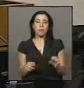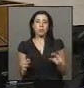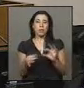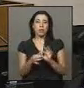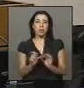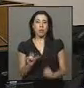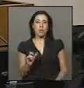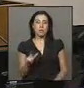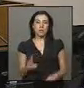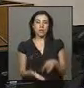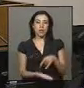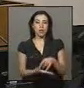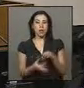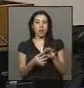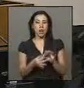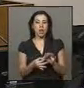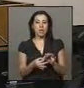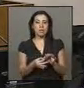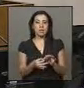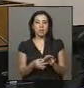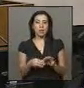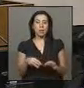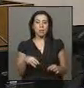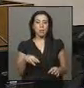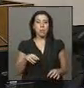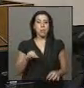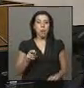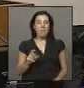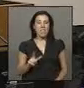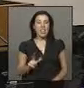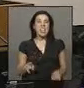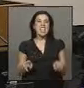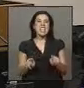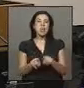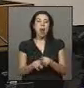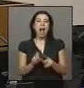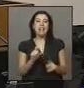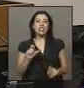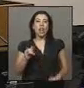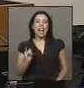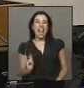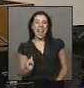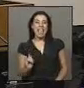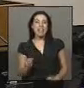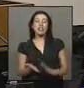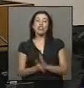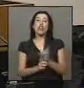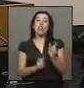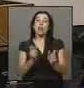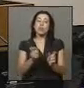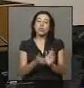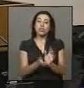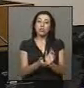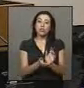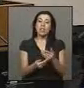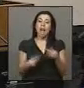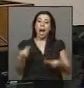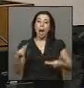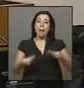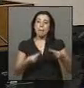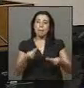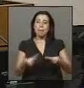Congreso. Gracias entonces al MUMS, al Móvil, a Iguales, a Acción Gay y a todos quienes de diferentes frentes han